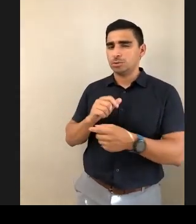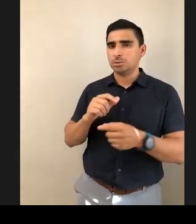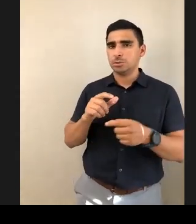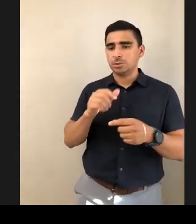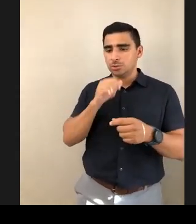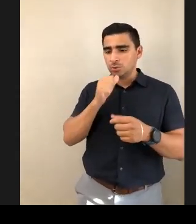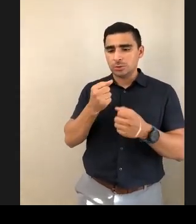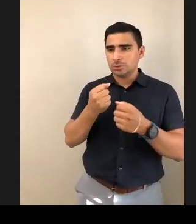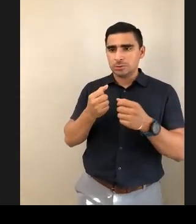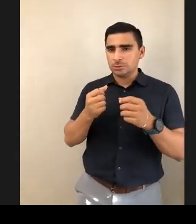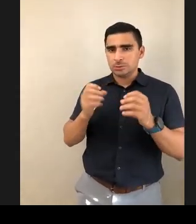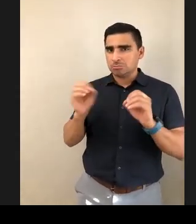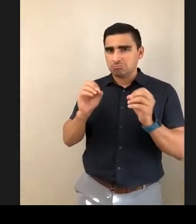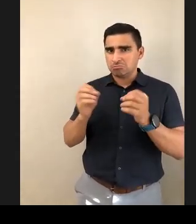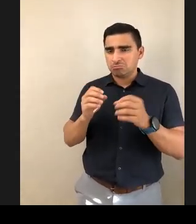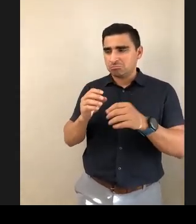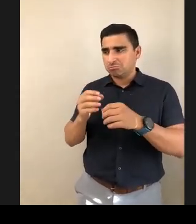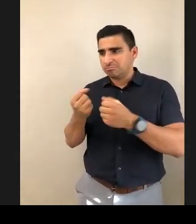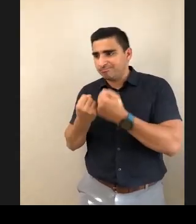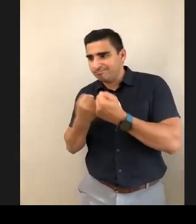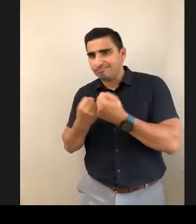mi oficina, etcétera.